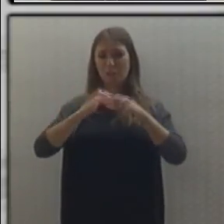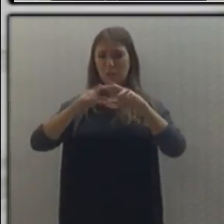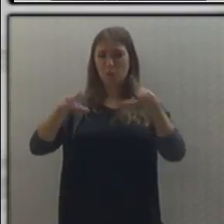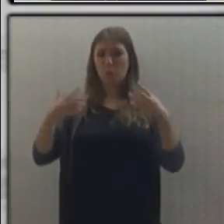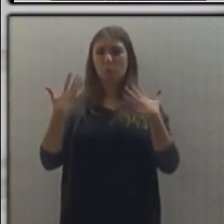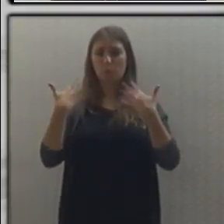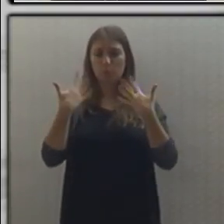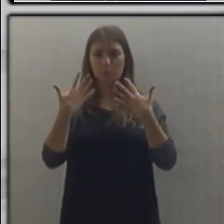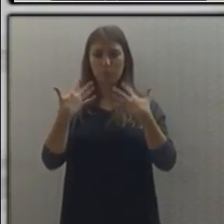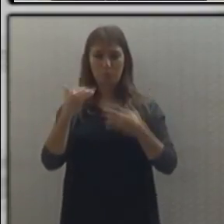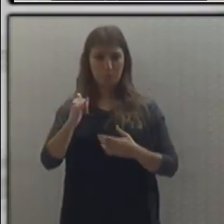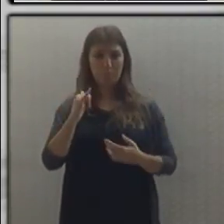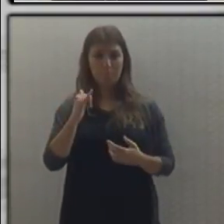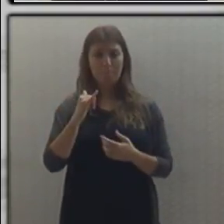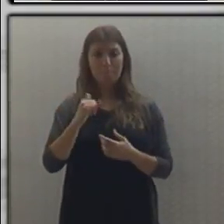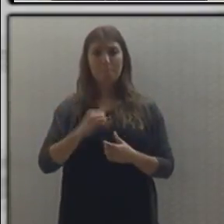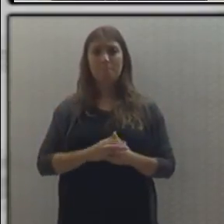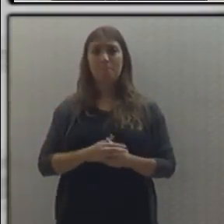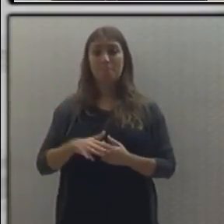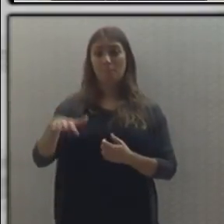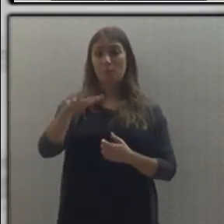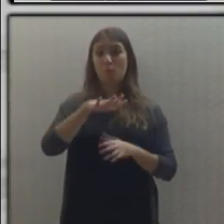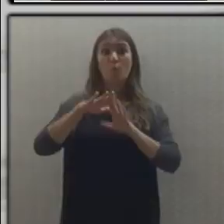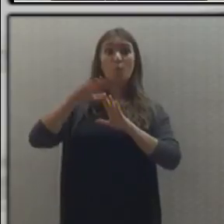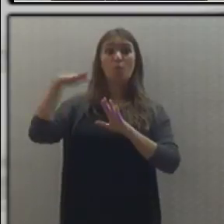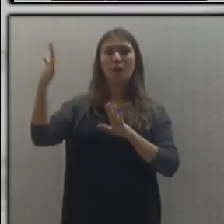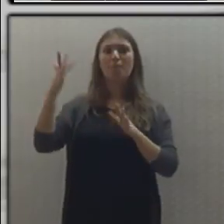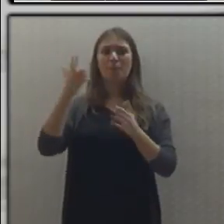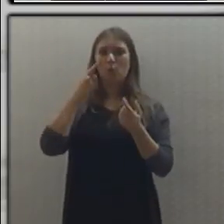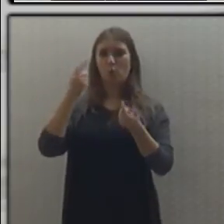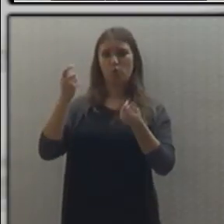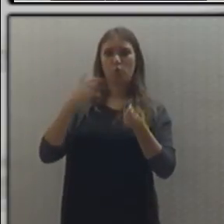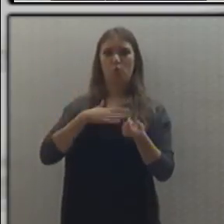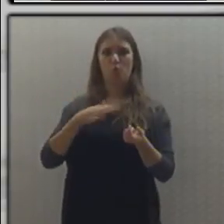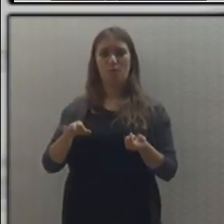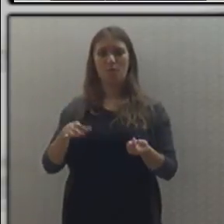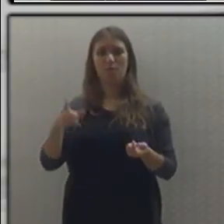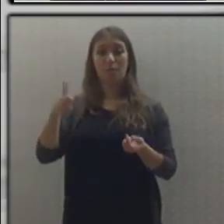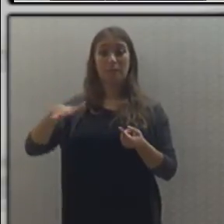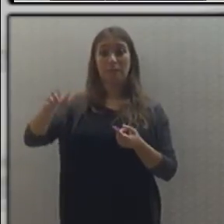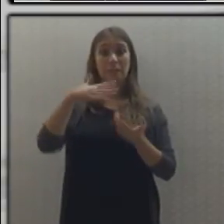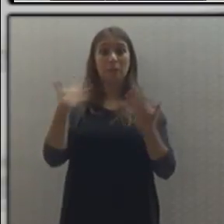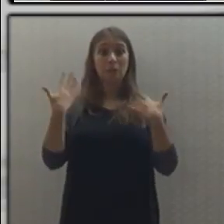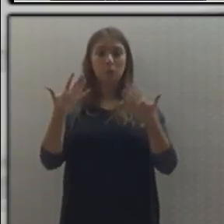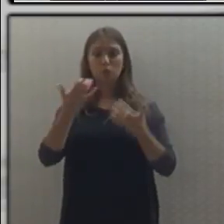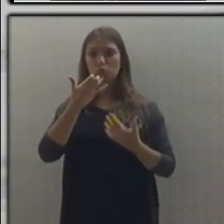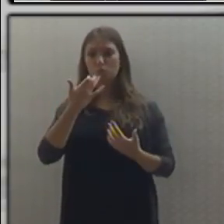permite, es una zona exterior pero controlada, que permite que una